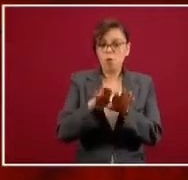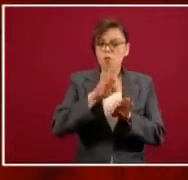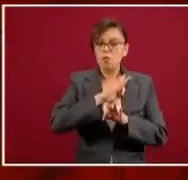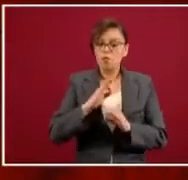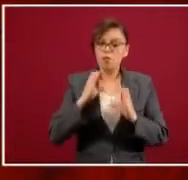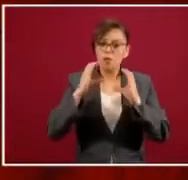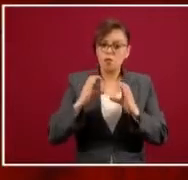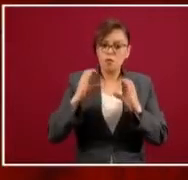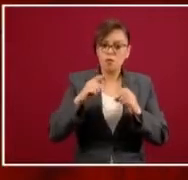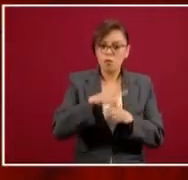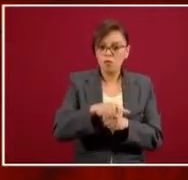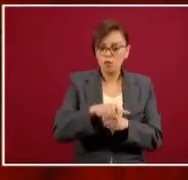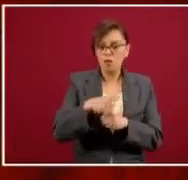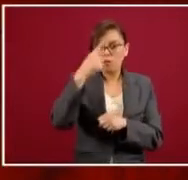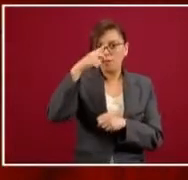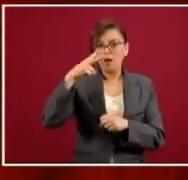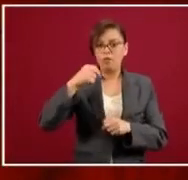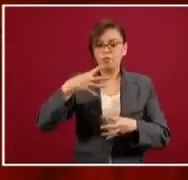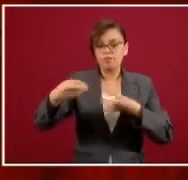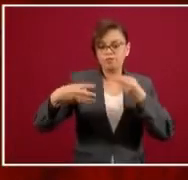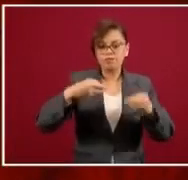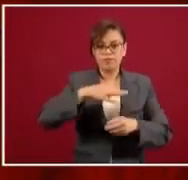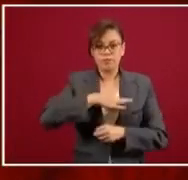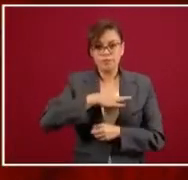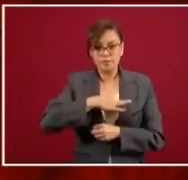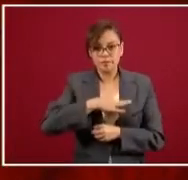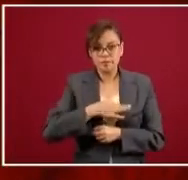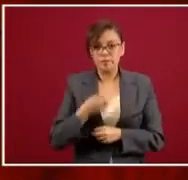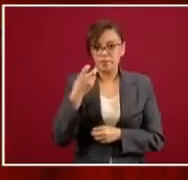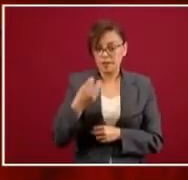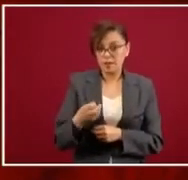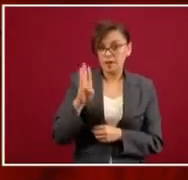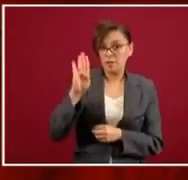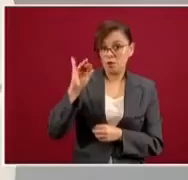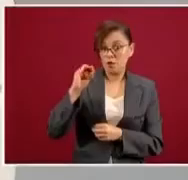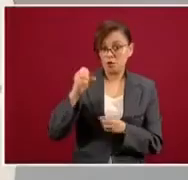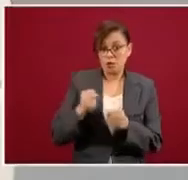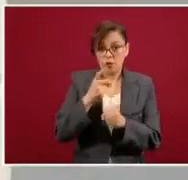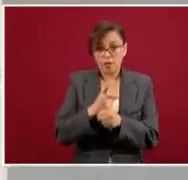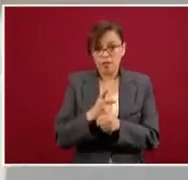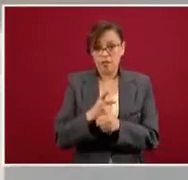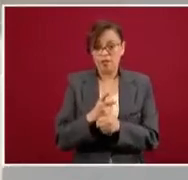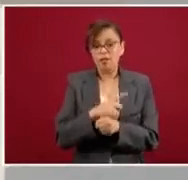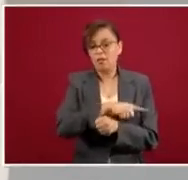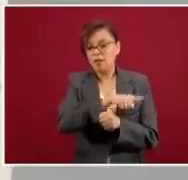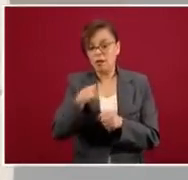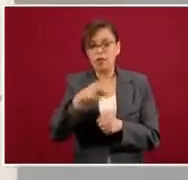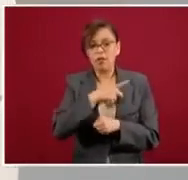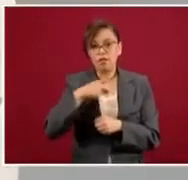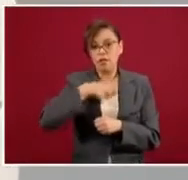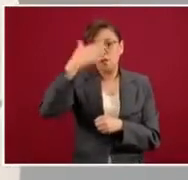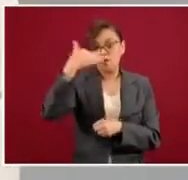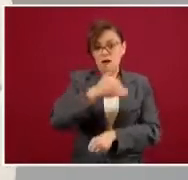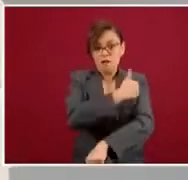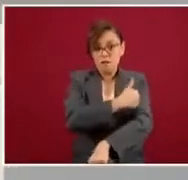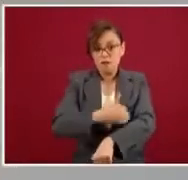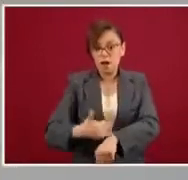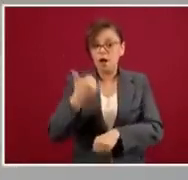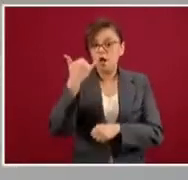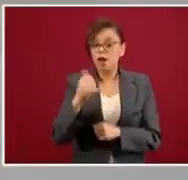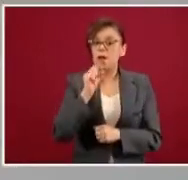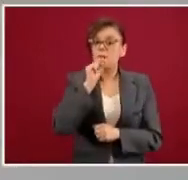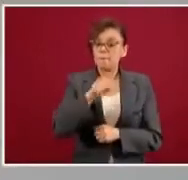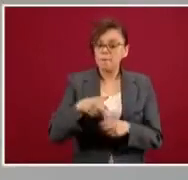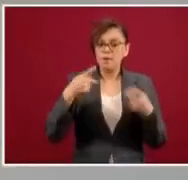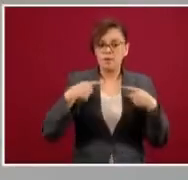infecciones que estipula los elementos de bioseguridad que debe considerar tanto la familia como el personal de salud como